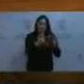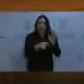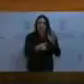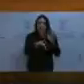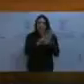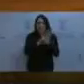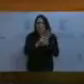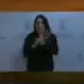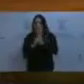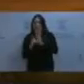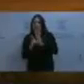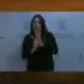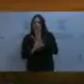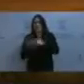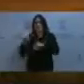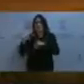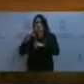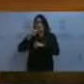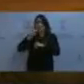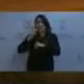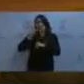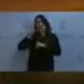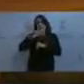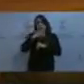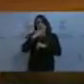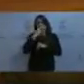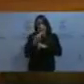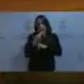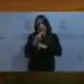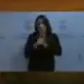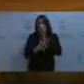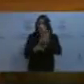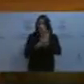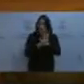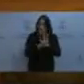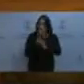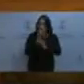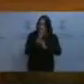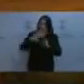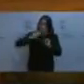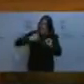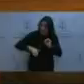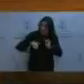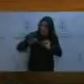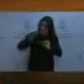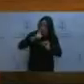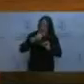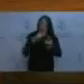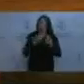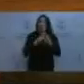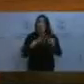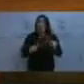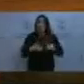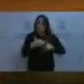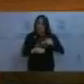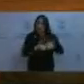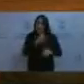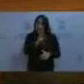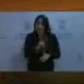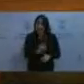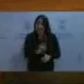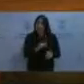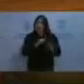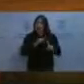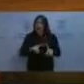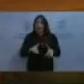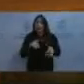decreto que prometieron allá por 2003, y que esta ley prometida, que sí promulgaron, por ejemplo, en Andalucía, se quedó en el sueño de